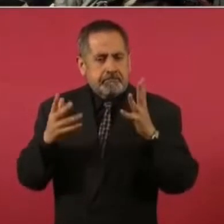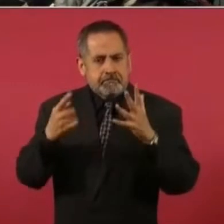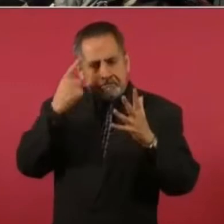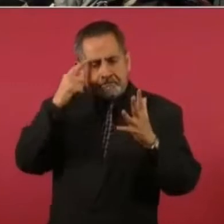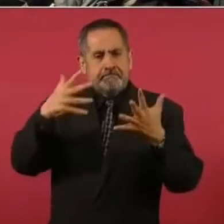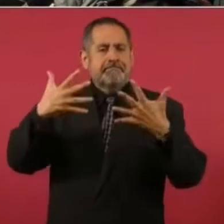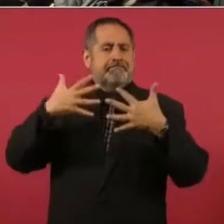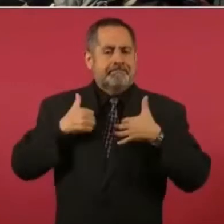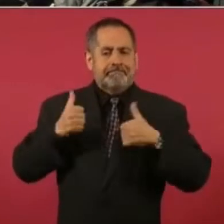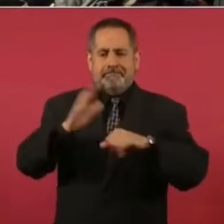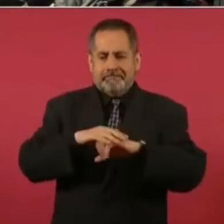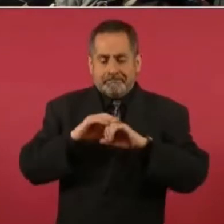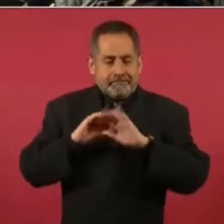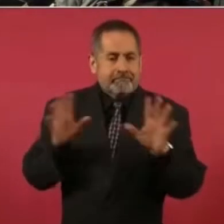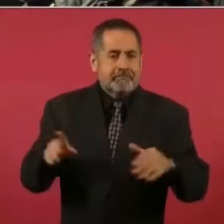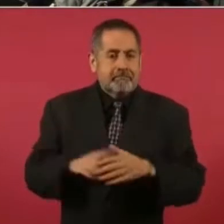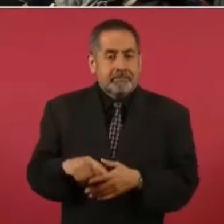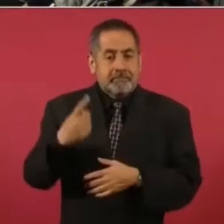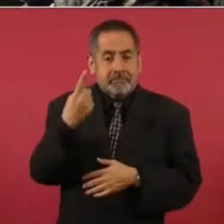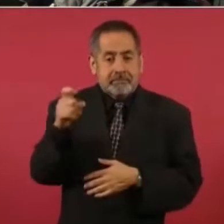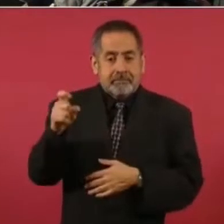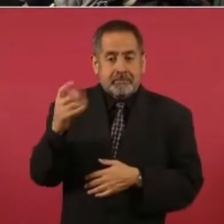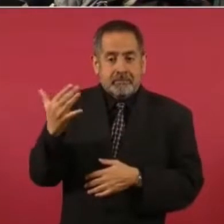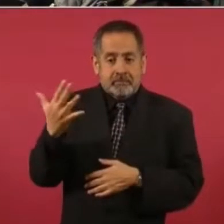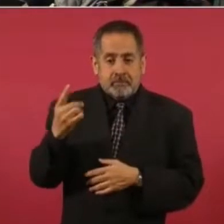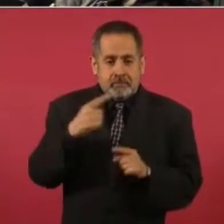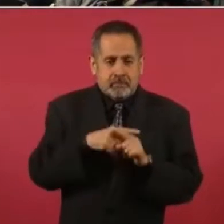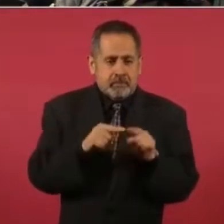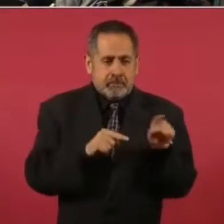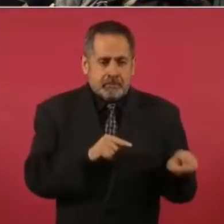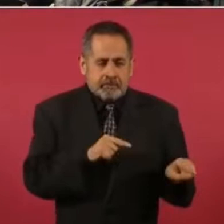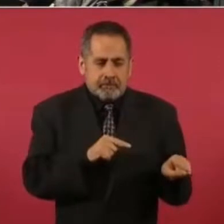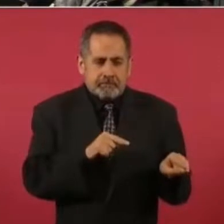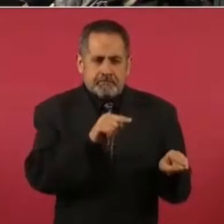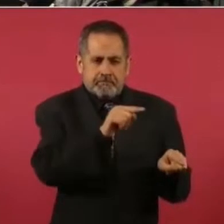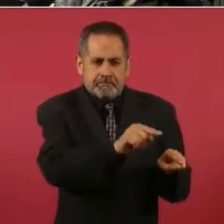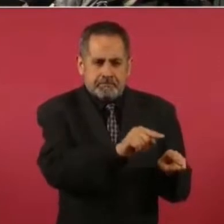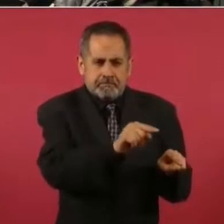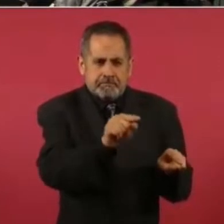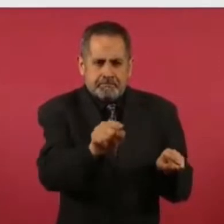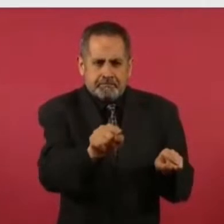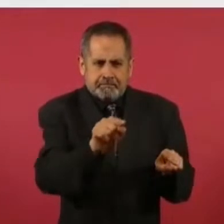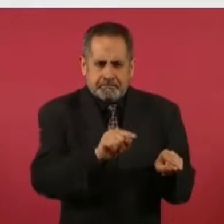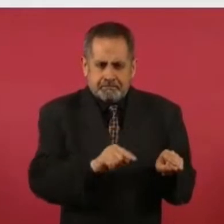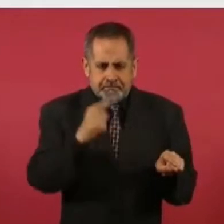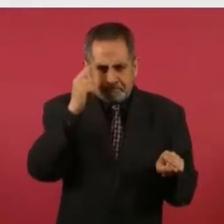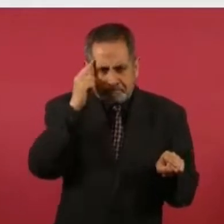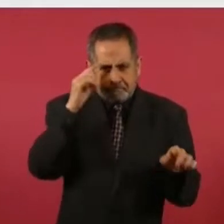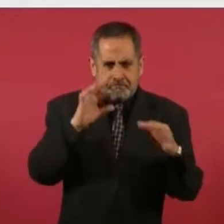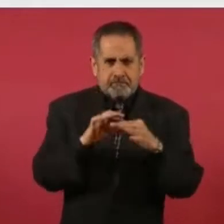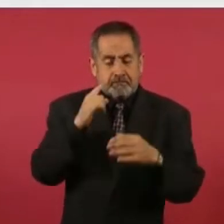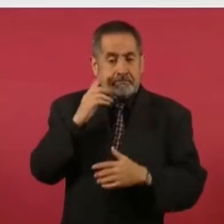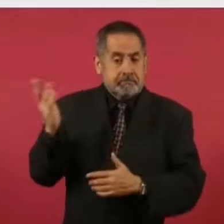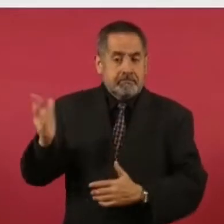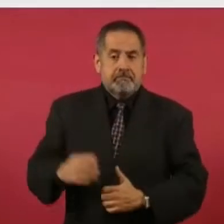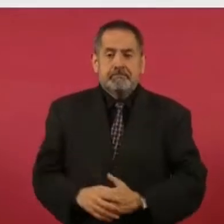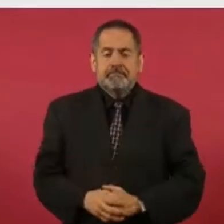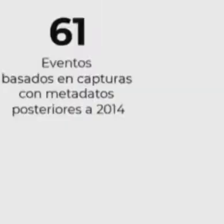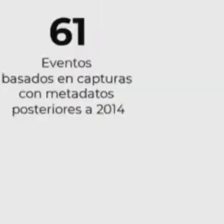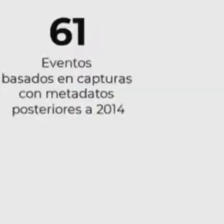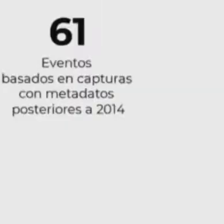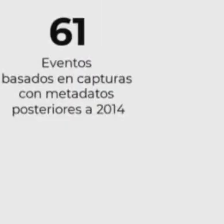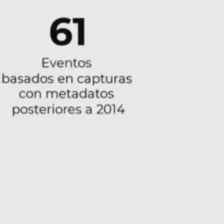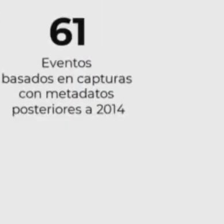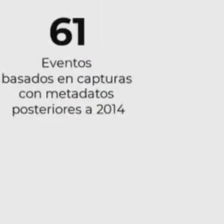rompecabezas. Son 150 eventos que se consideran relevantes por tratarse de datos vinculados a la desaparición